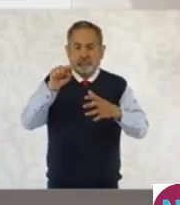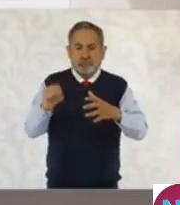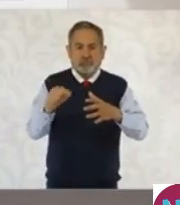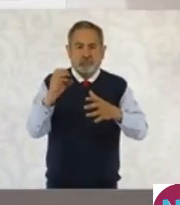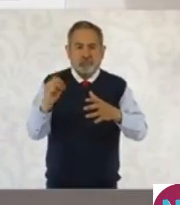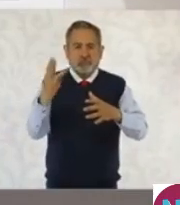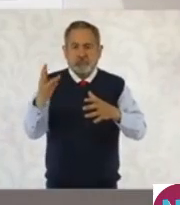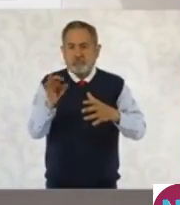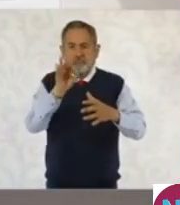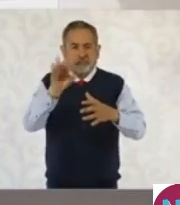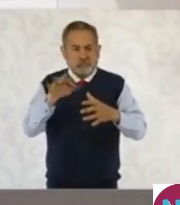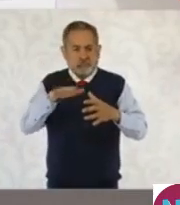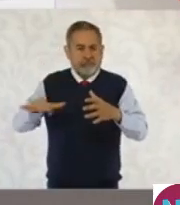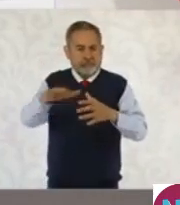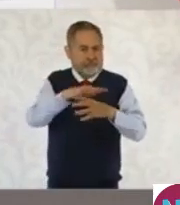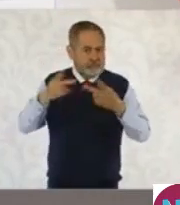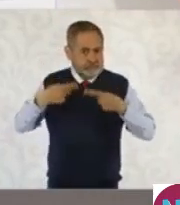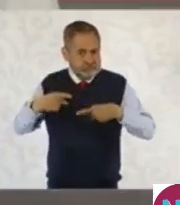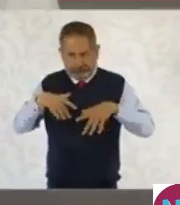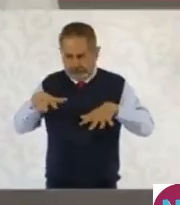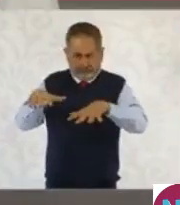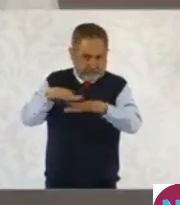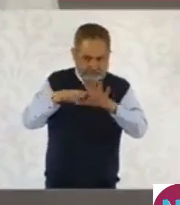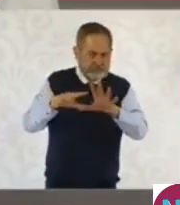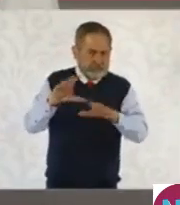60.03% de la población.